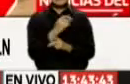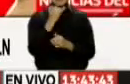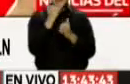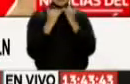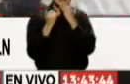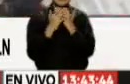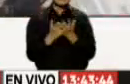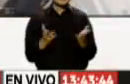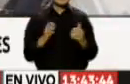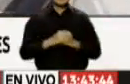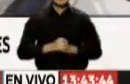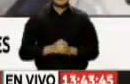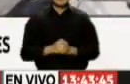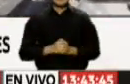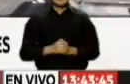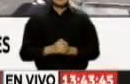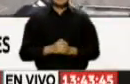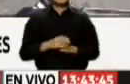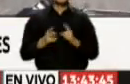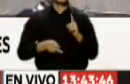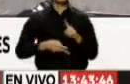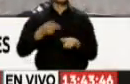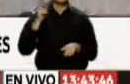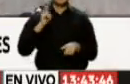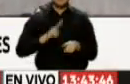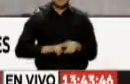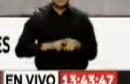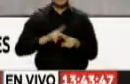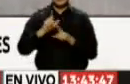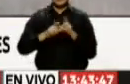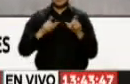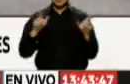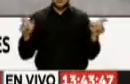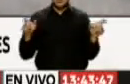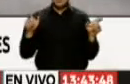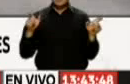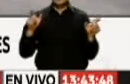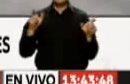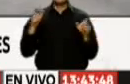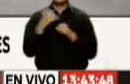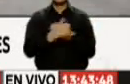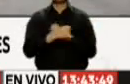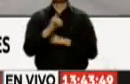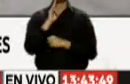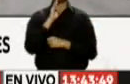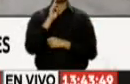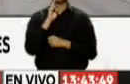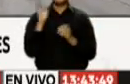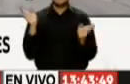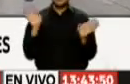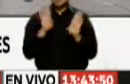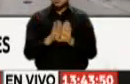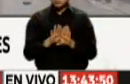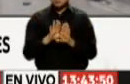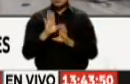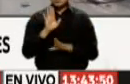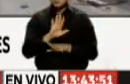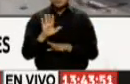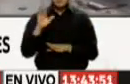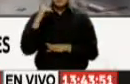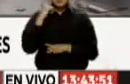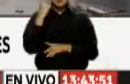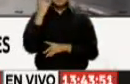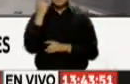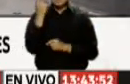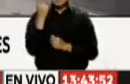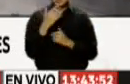criminal. Por segundo día consecutivo, los transportistas en Honduras bloquearon las carreteras en demanda de una rebaja en el precio de